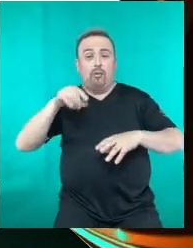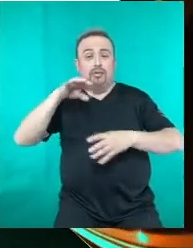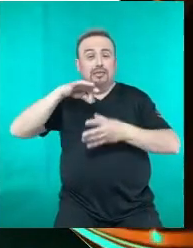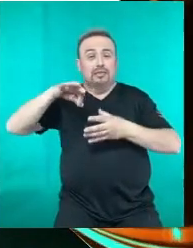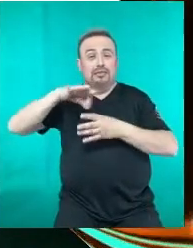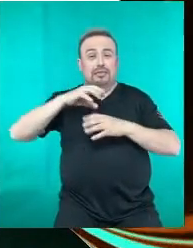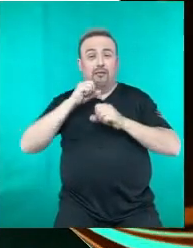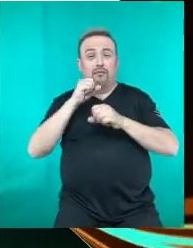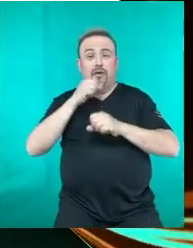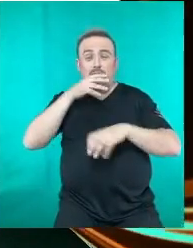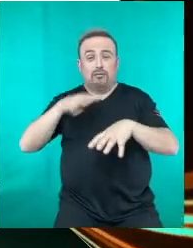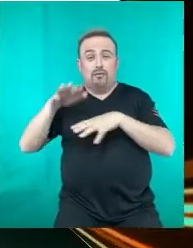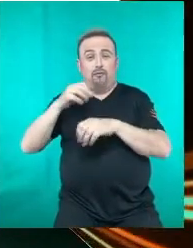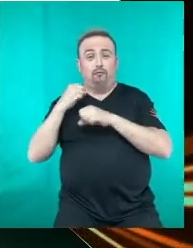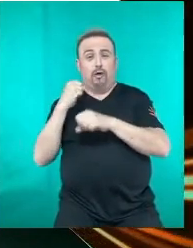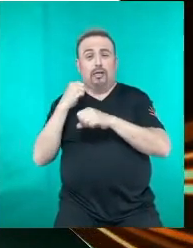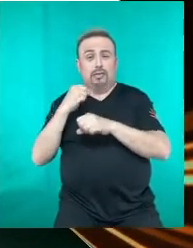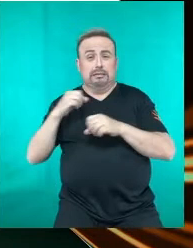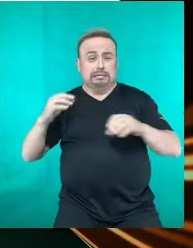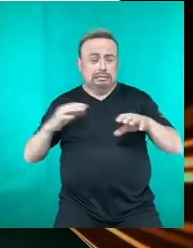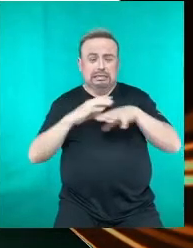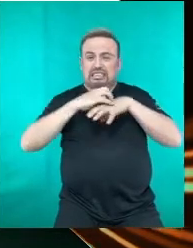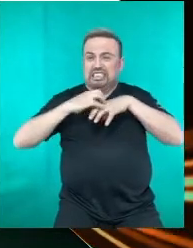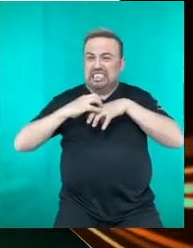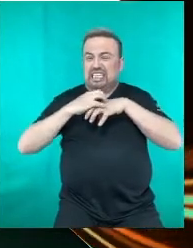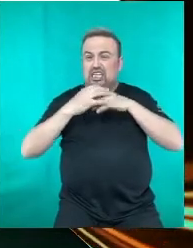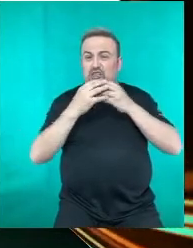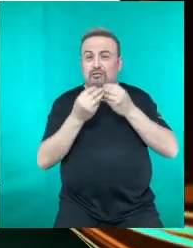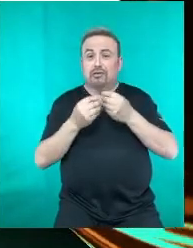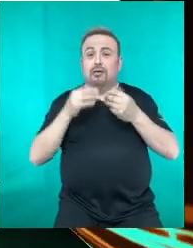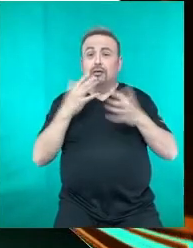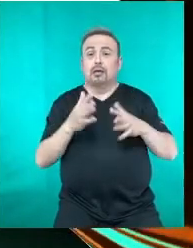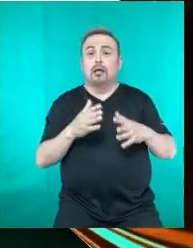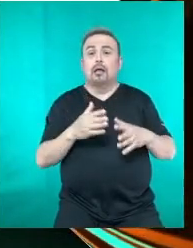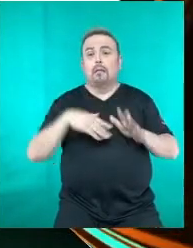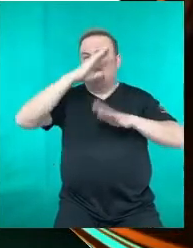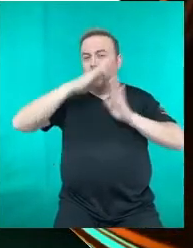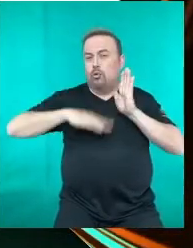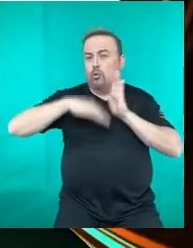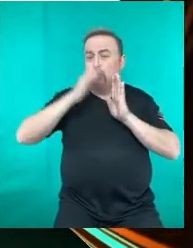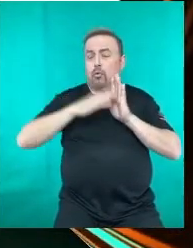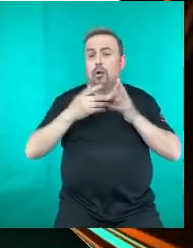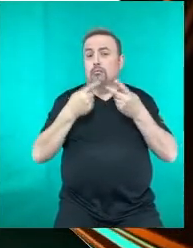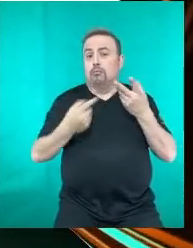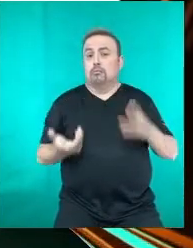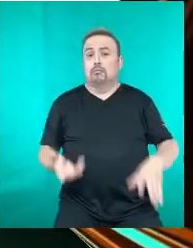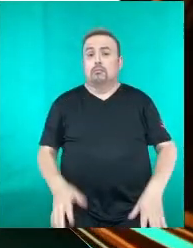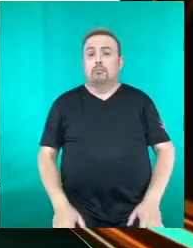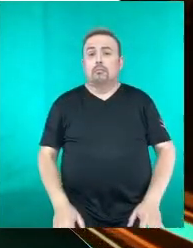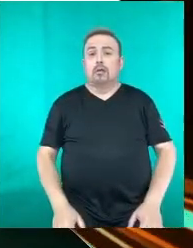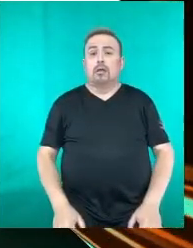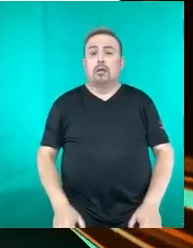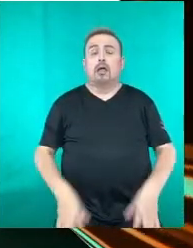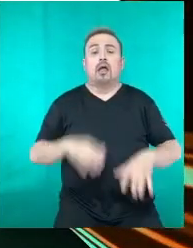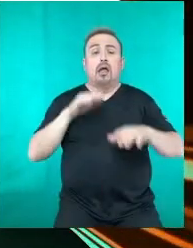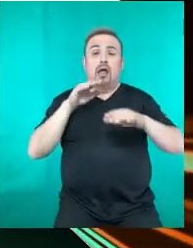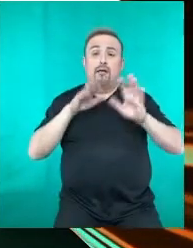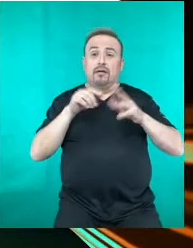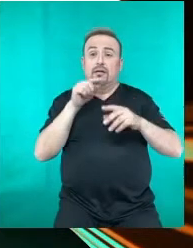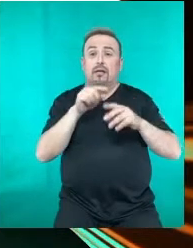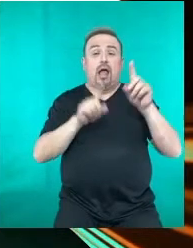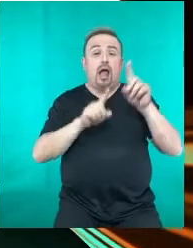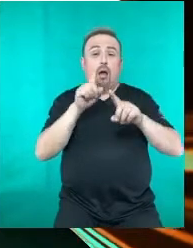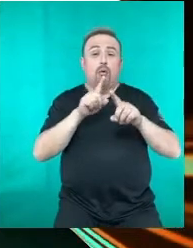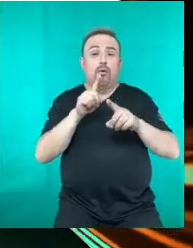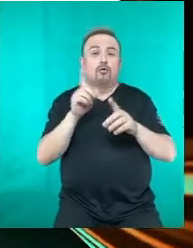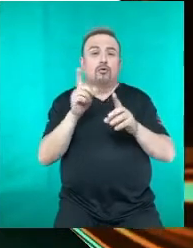marino que es tan agresivo, que es súper agresivo. Tratamientos de pinturas también se han aceptado, aunque a veces en algunos casos no nos